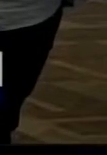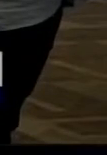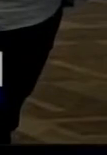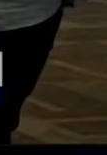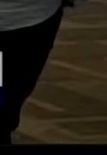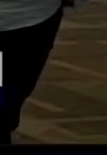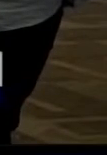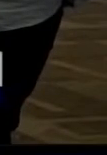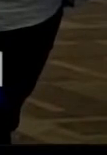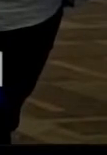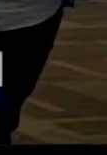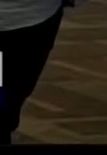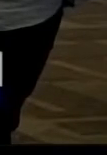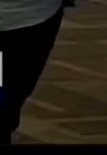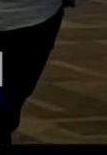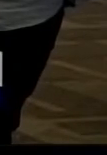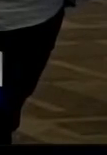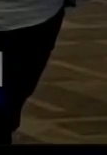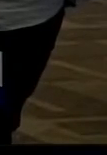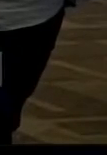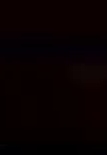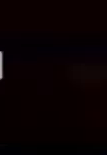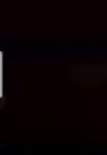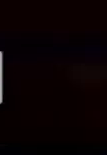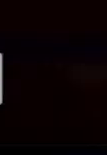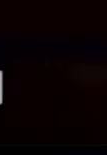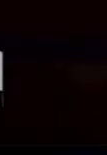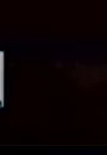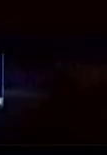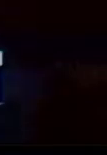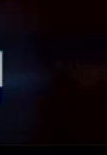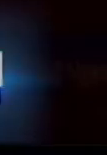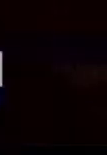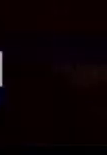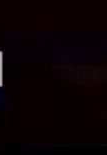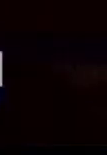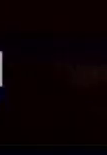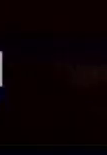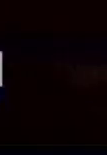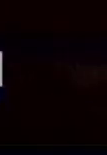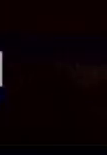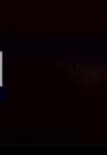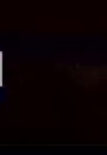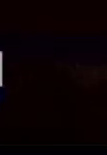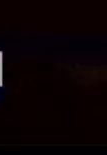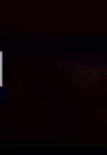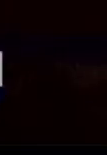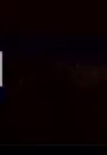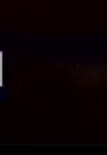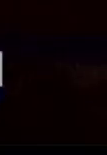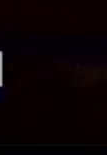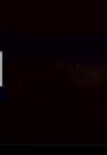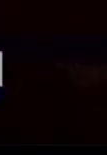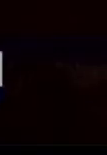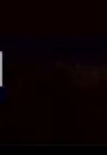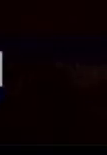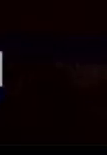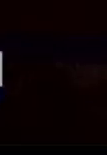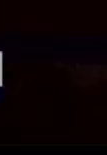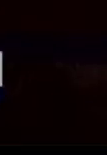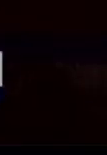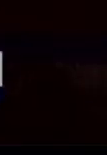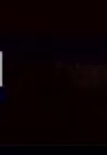por falta de inversión. Vamos a escuchar qué es lo que dijo. Estos años han dejado a las microempresas, que